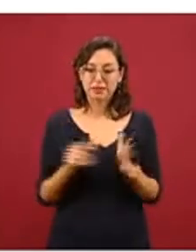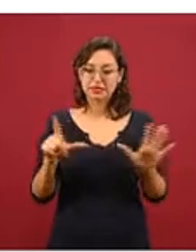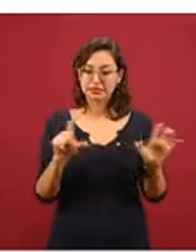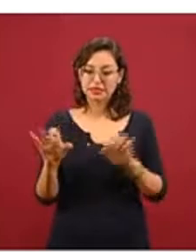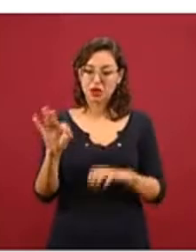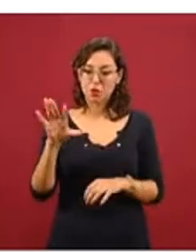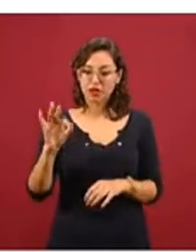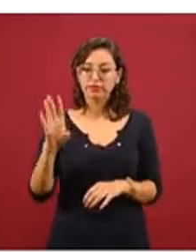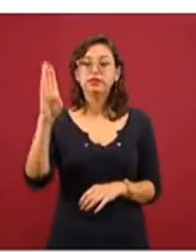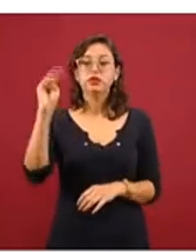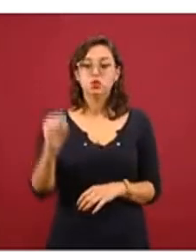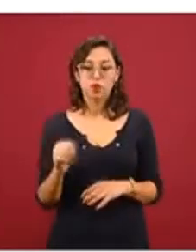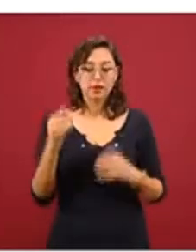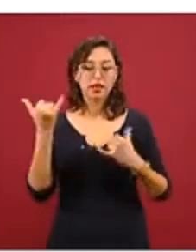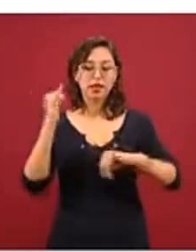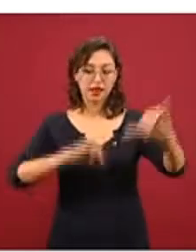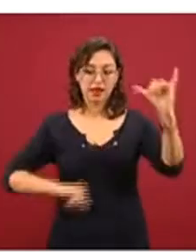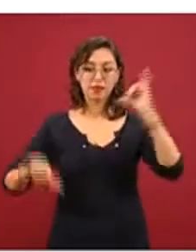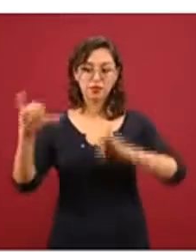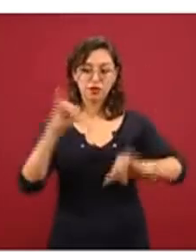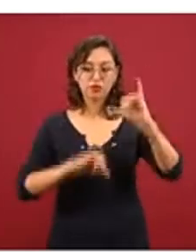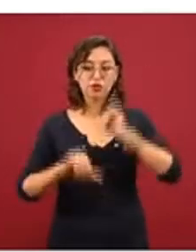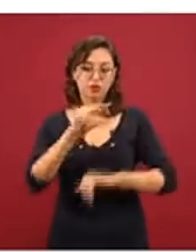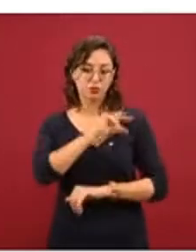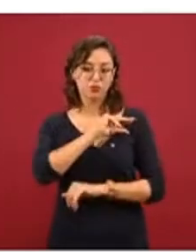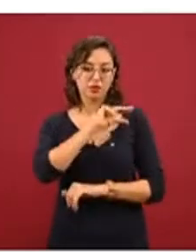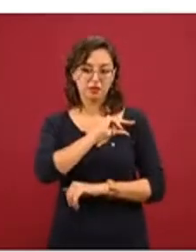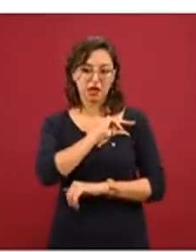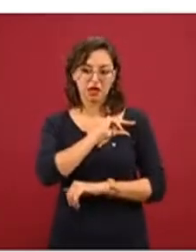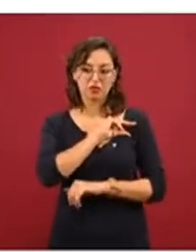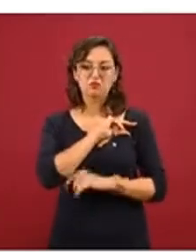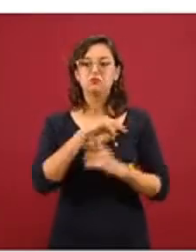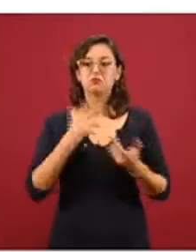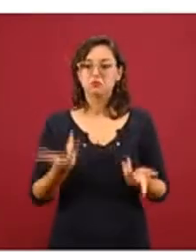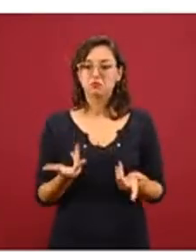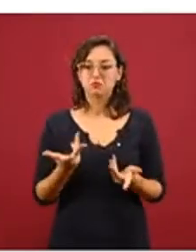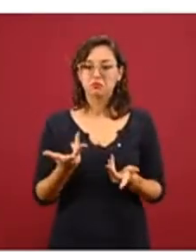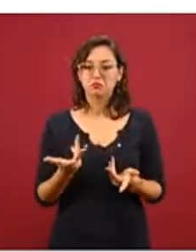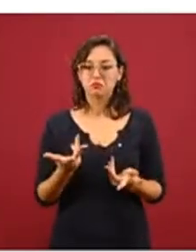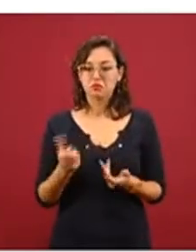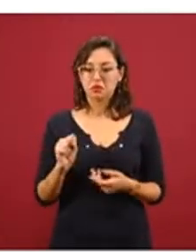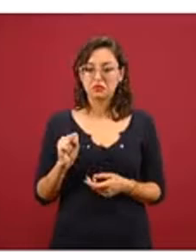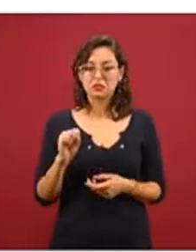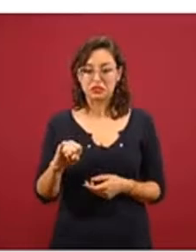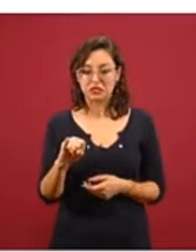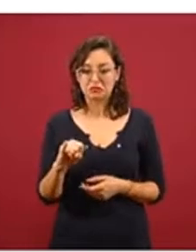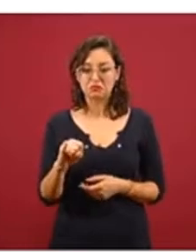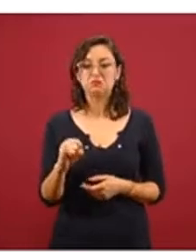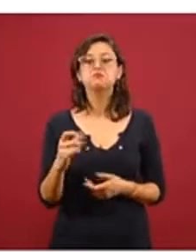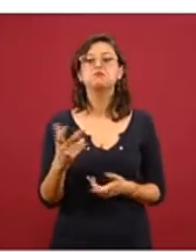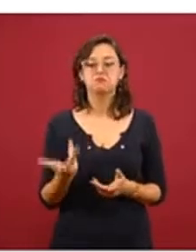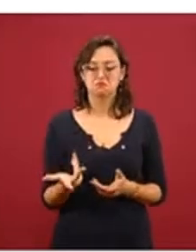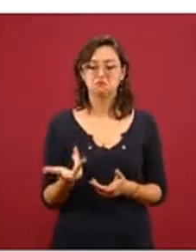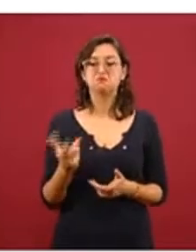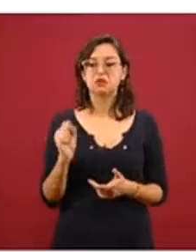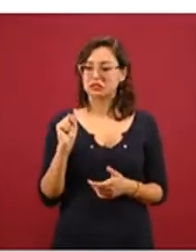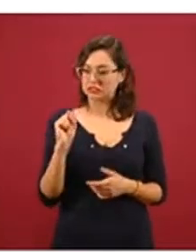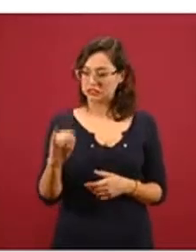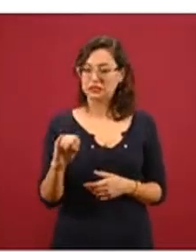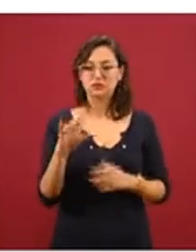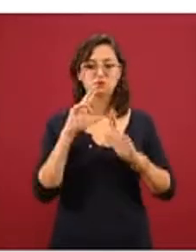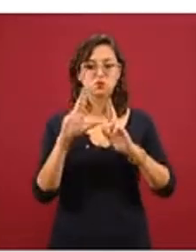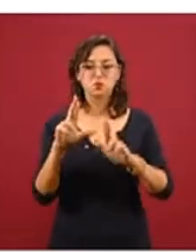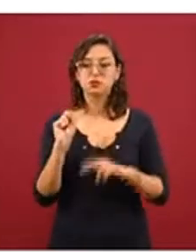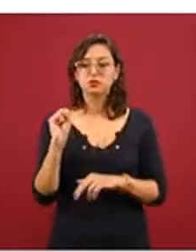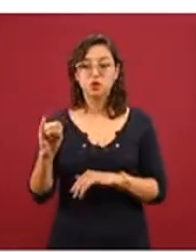80.749 las que se han realizado en el medio privado y que además han dado positivos. Esos son resultados positivos,